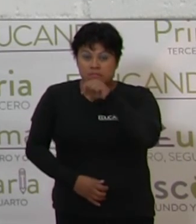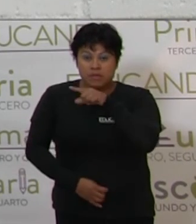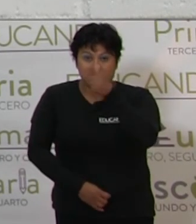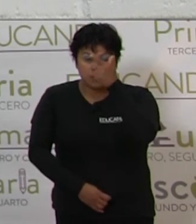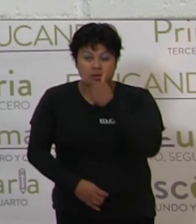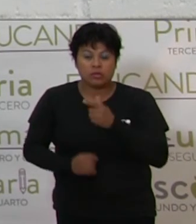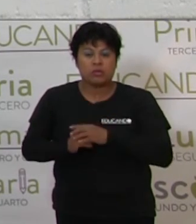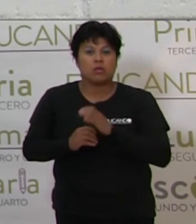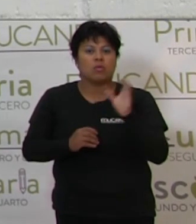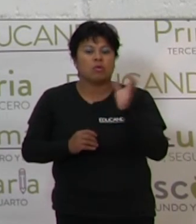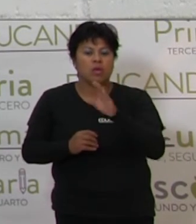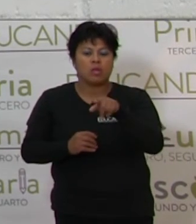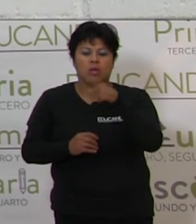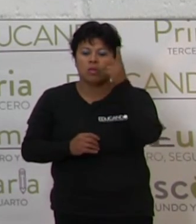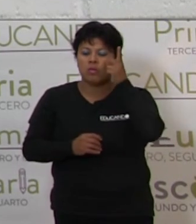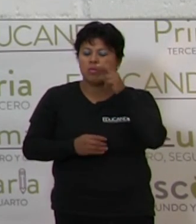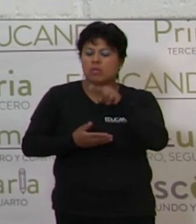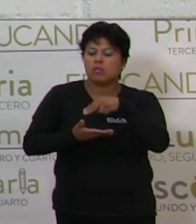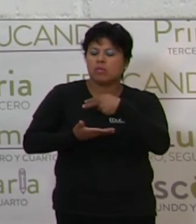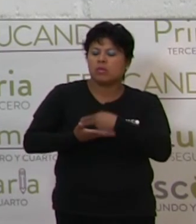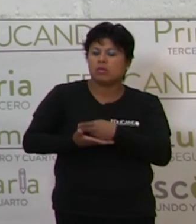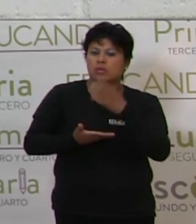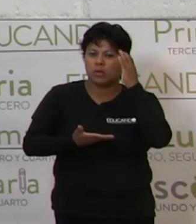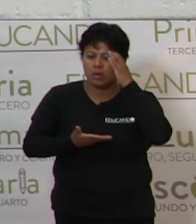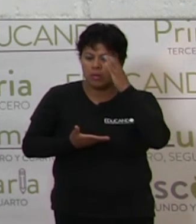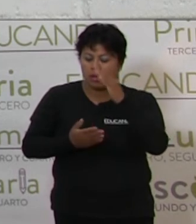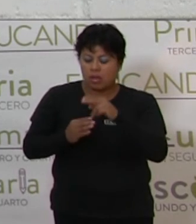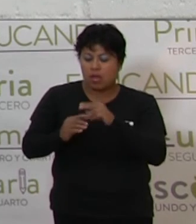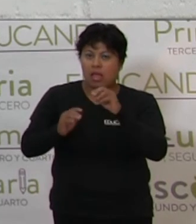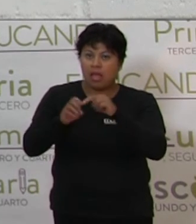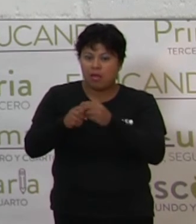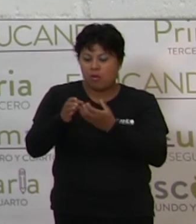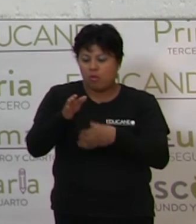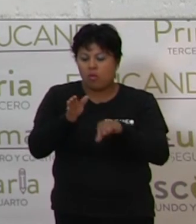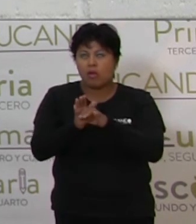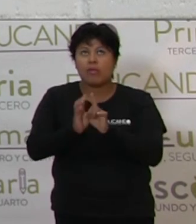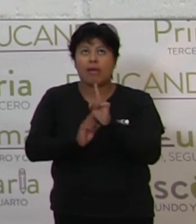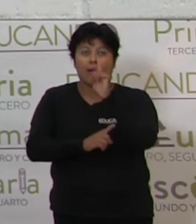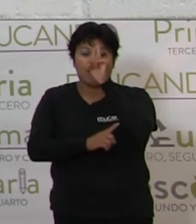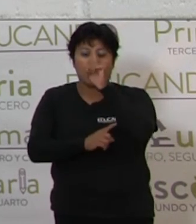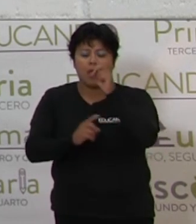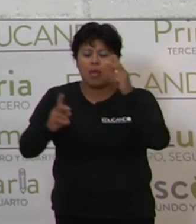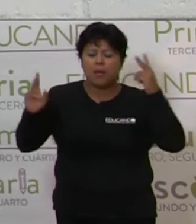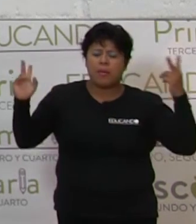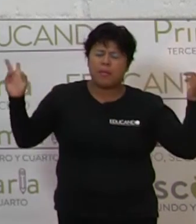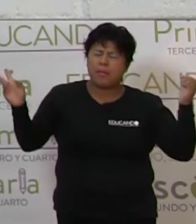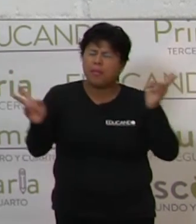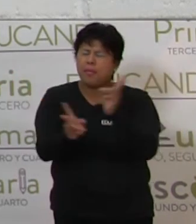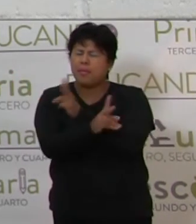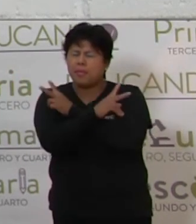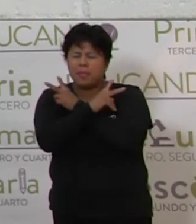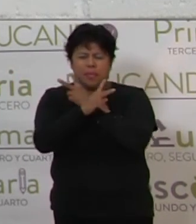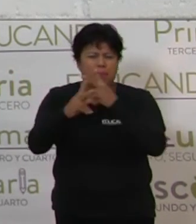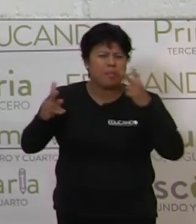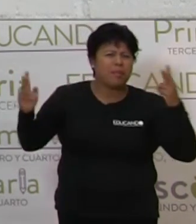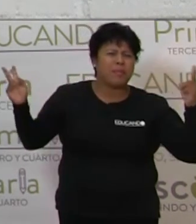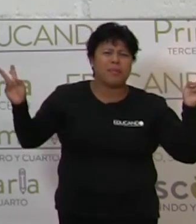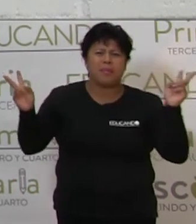Aquella noche, mientras yacía en su cama, en el piso de arriba, empezó a soplar un